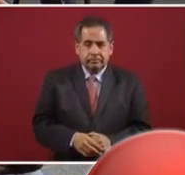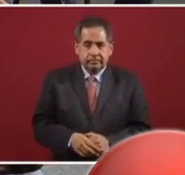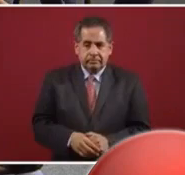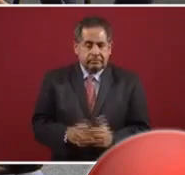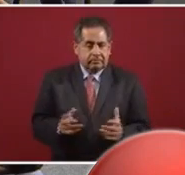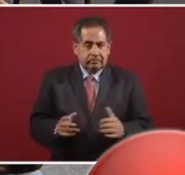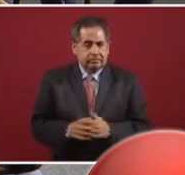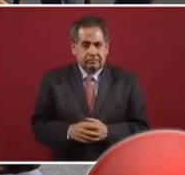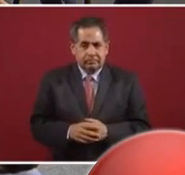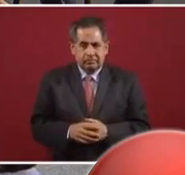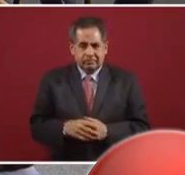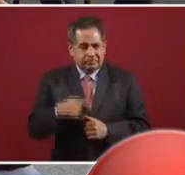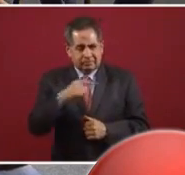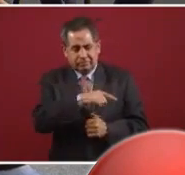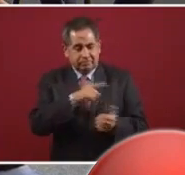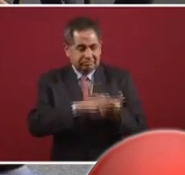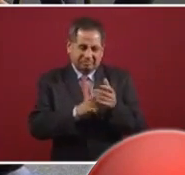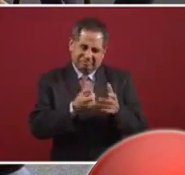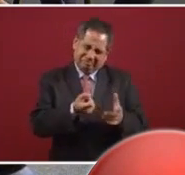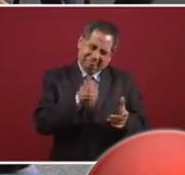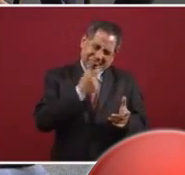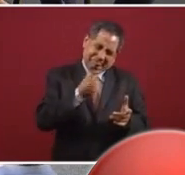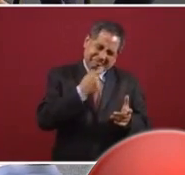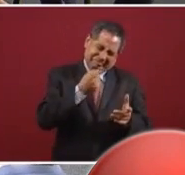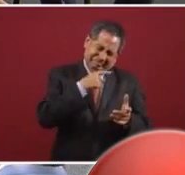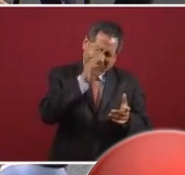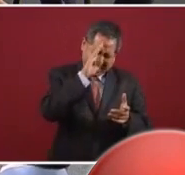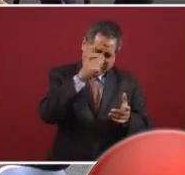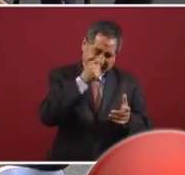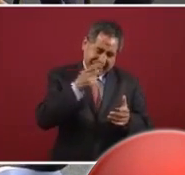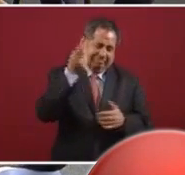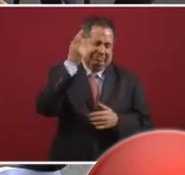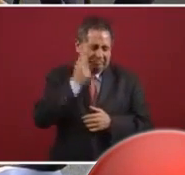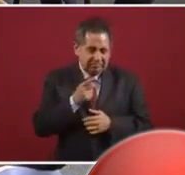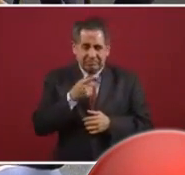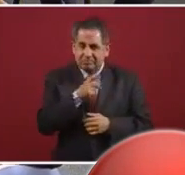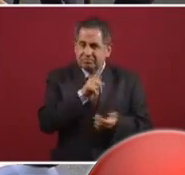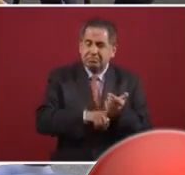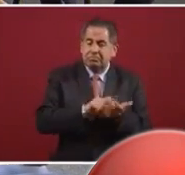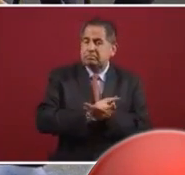pues con altas dosis de tafil o de otro tipo de